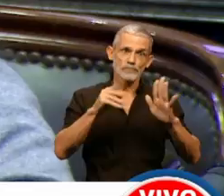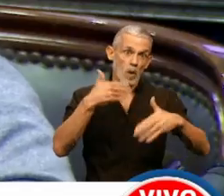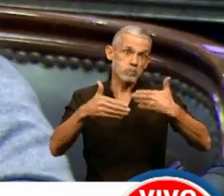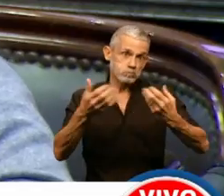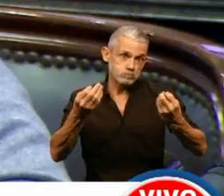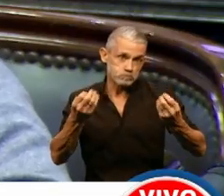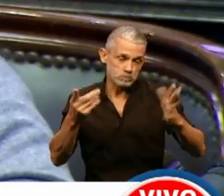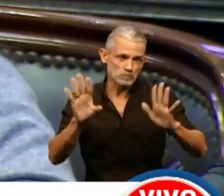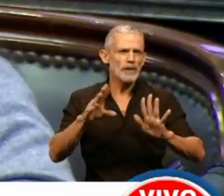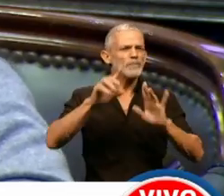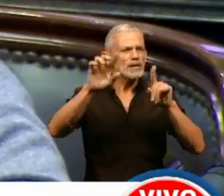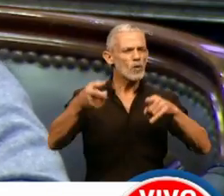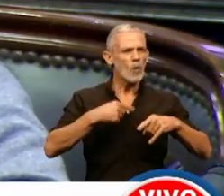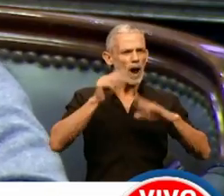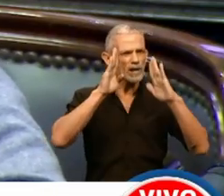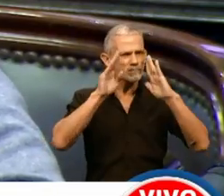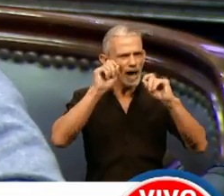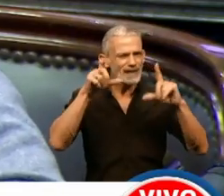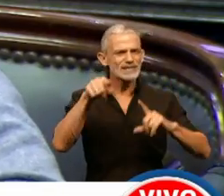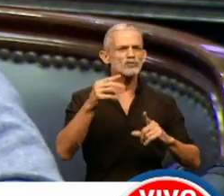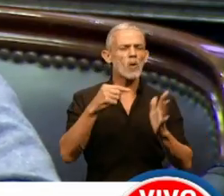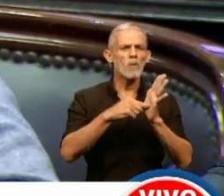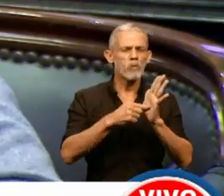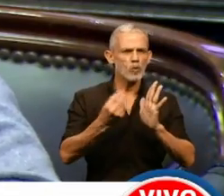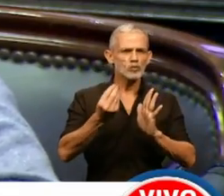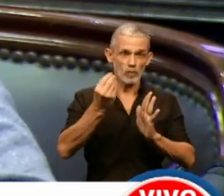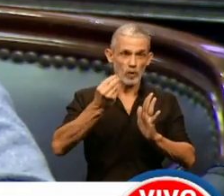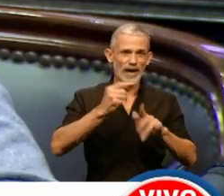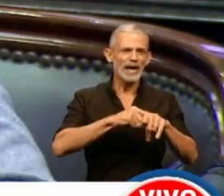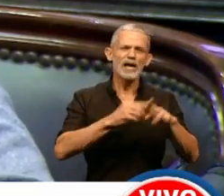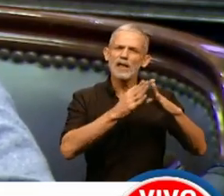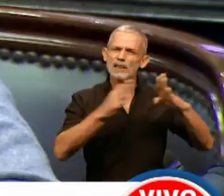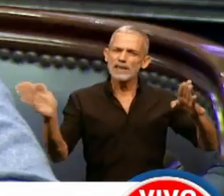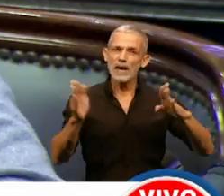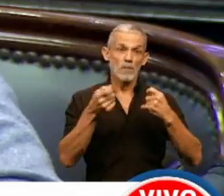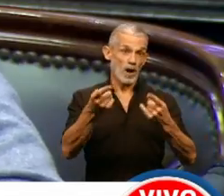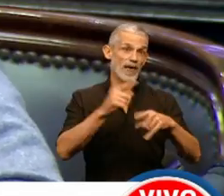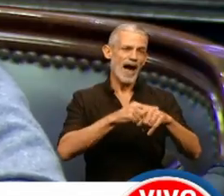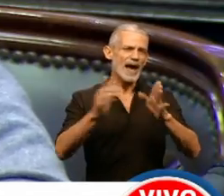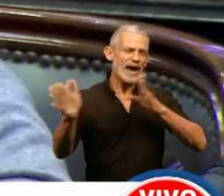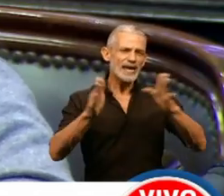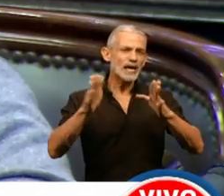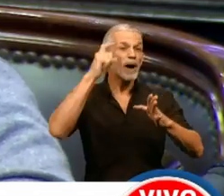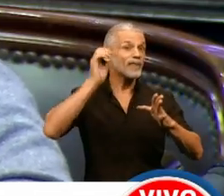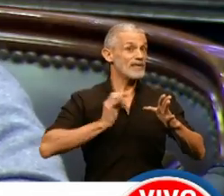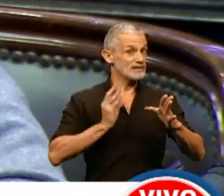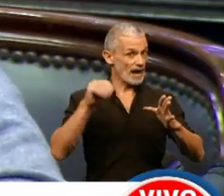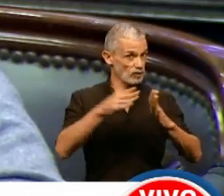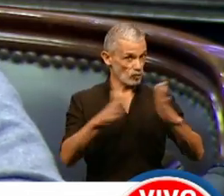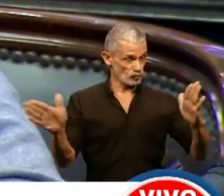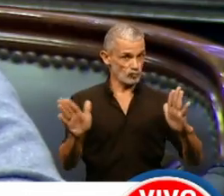sin embargo hay que prestar atención a este punto porque el plazo que se le otorga a esta nueva etapa es por diez años más